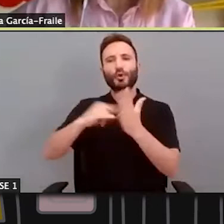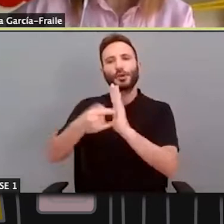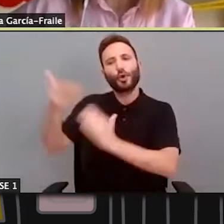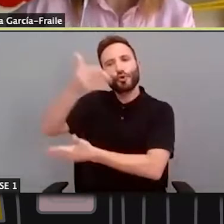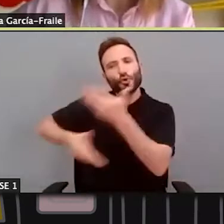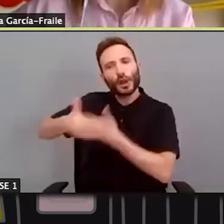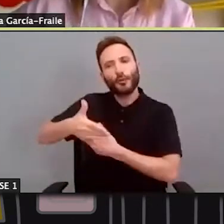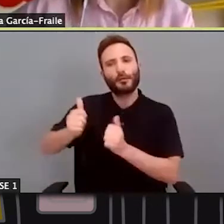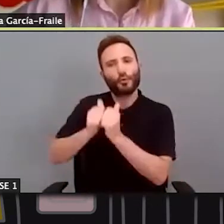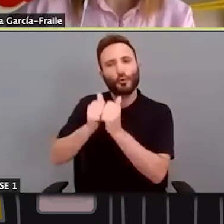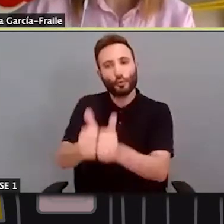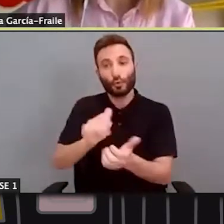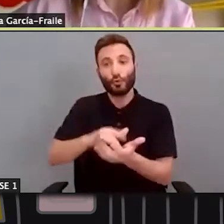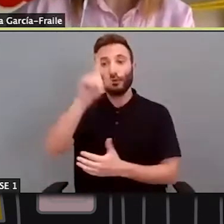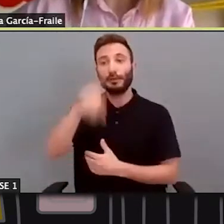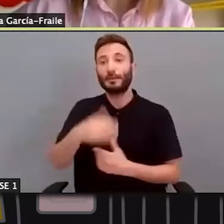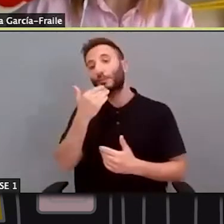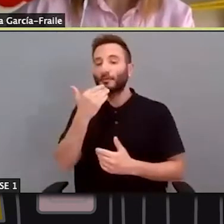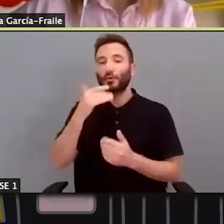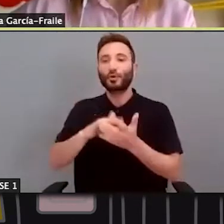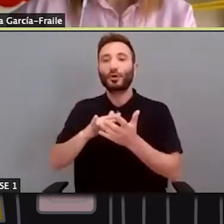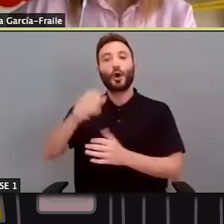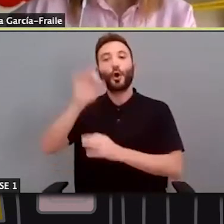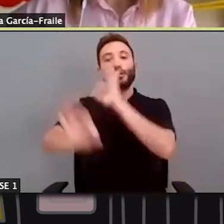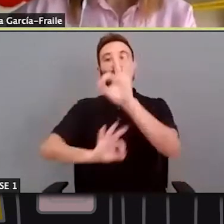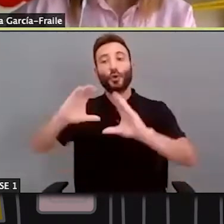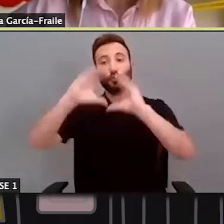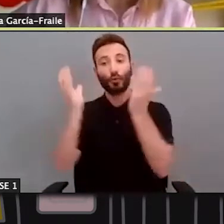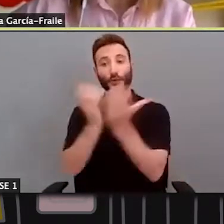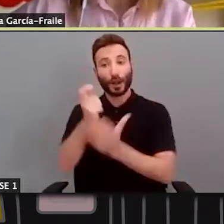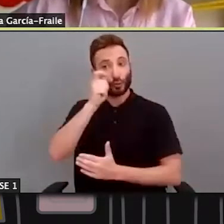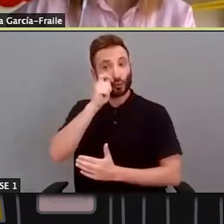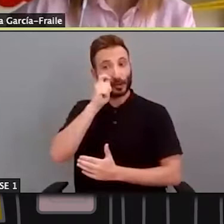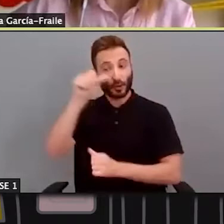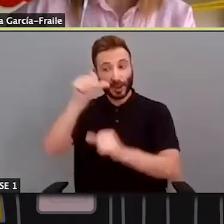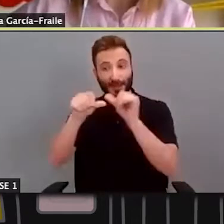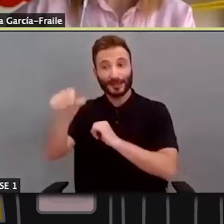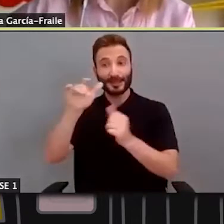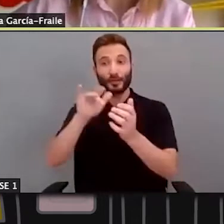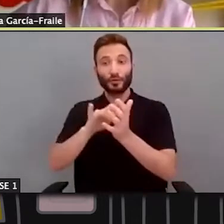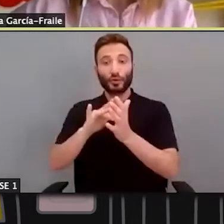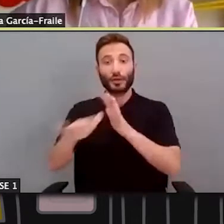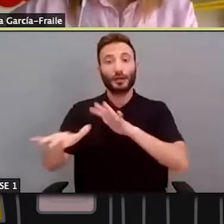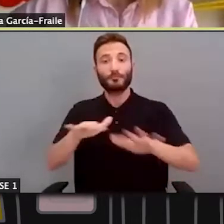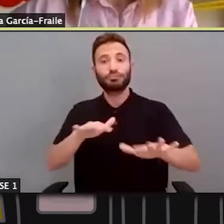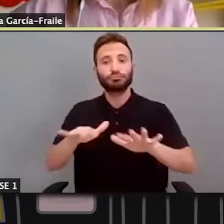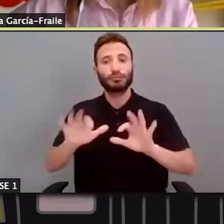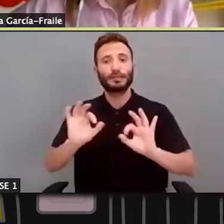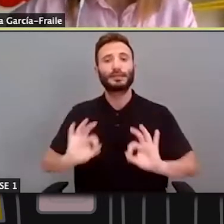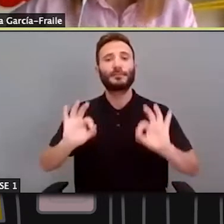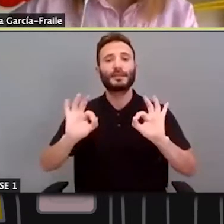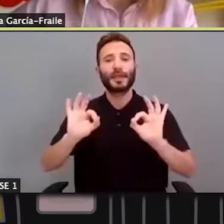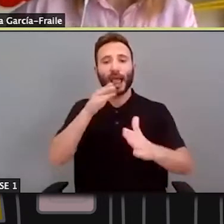fruto de la colaboración con la Organización Mundial del Turismo, se pusieron en marcha los Accessible Tourism Destinations, unas